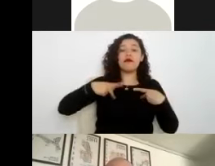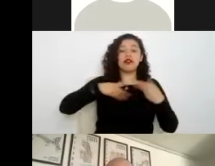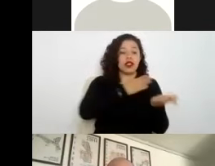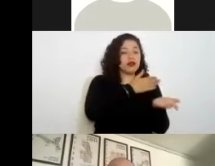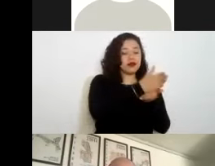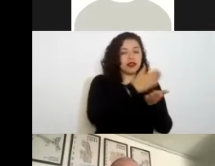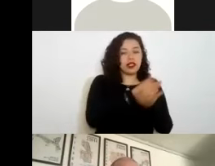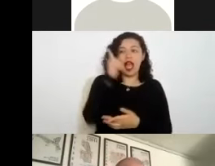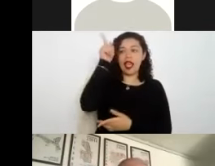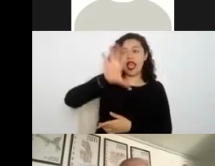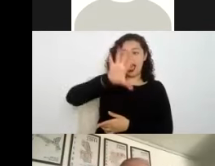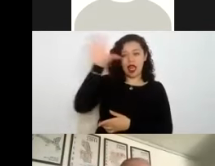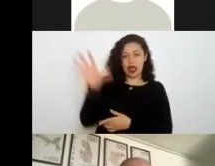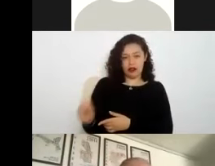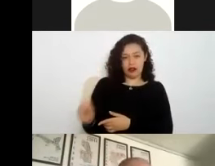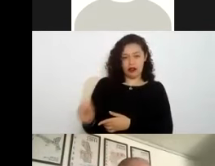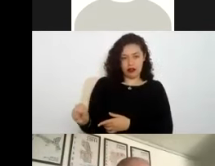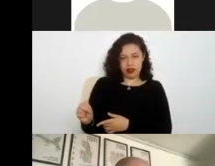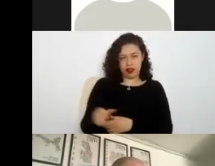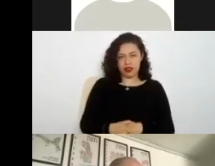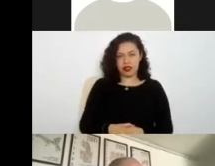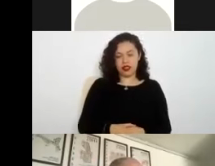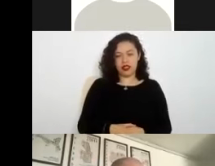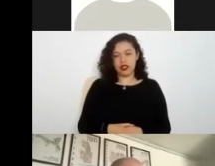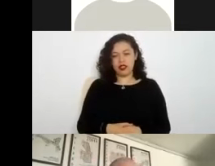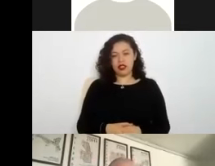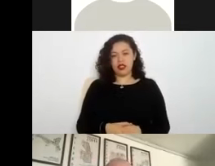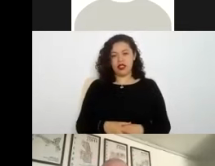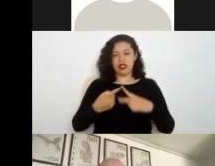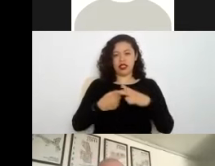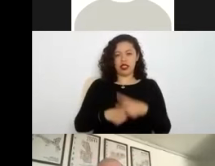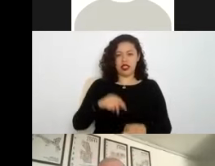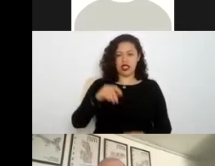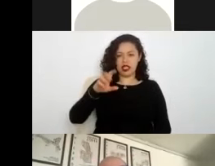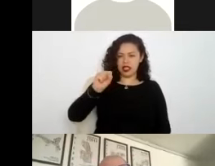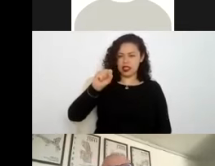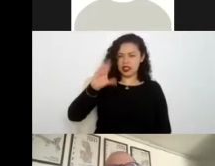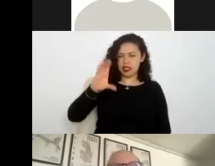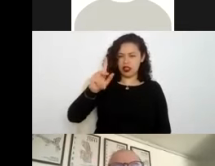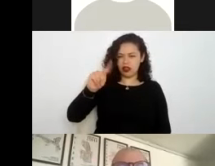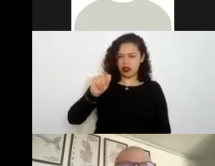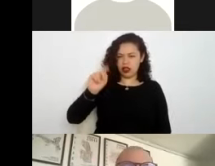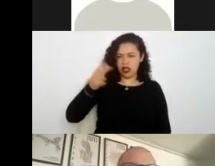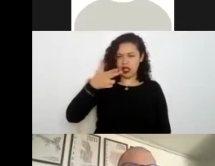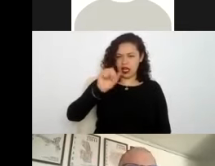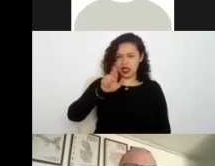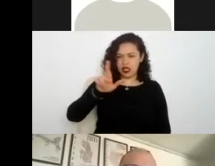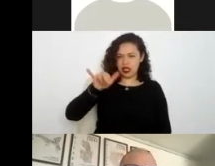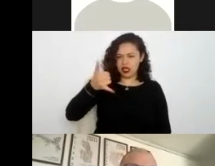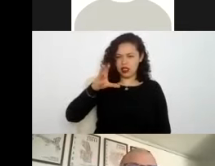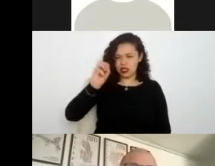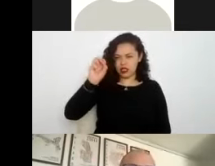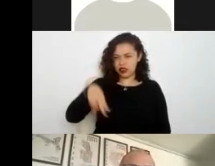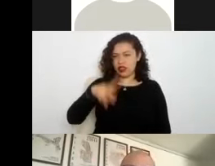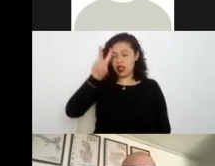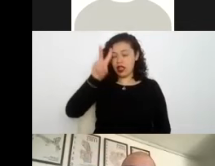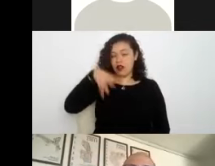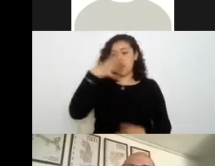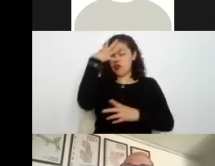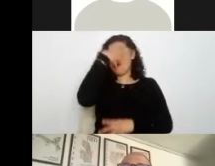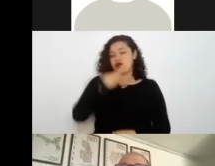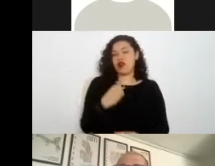África. Empezó una persona que se llama Scott Harrison. Pero lo que ellos hacen es muy interesante, es muy bonito y han logrado hasta